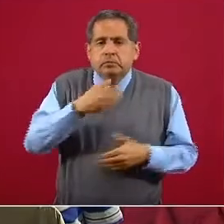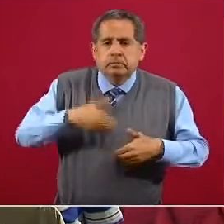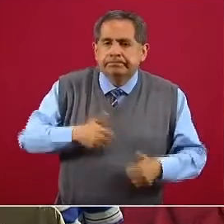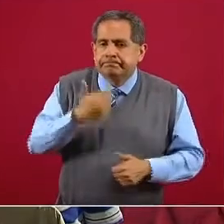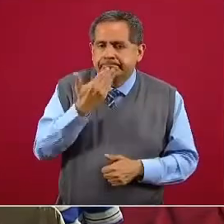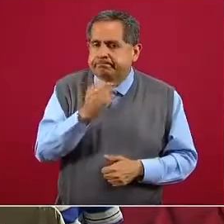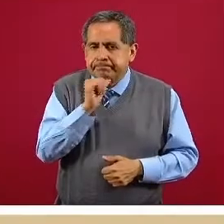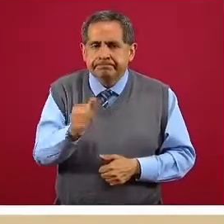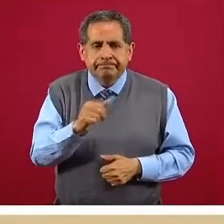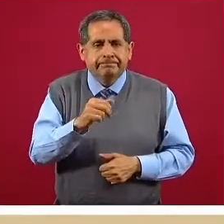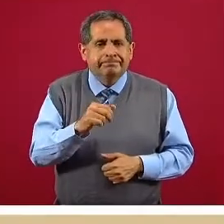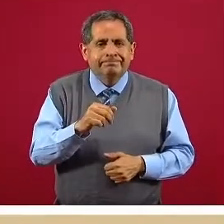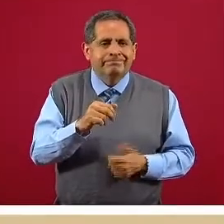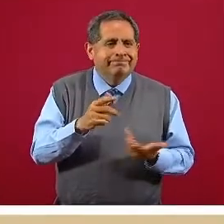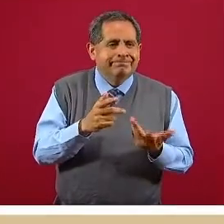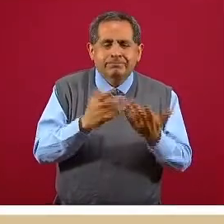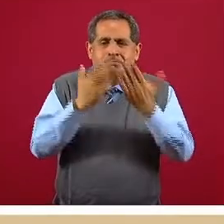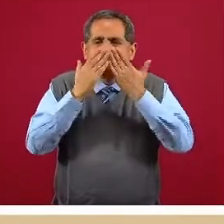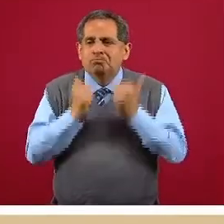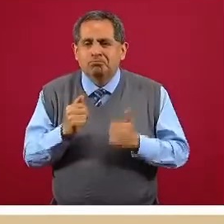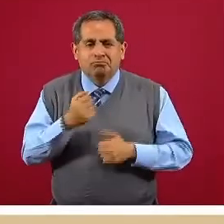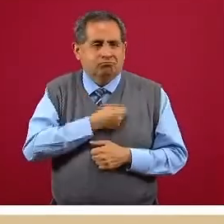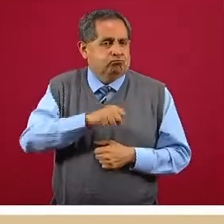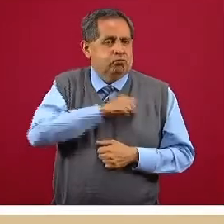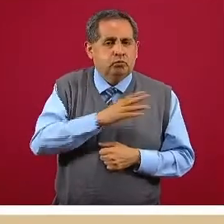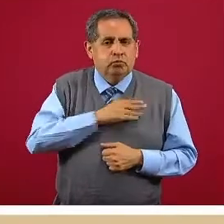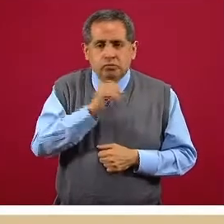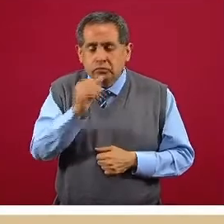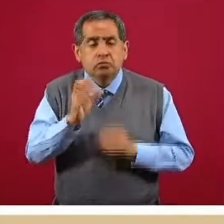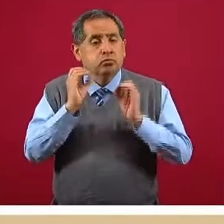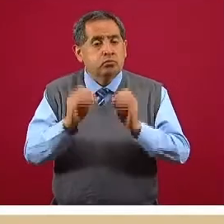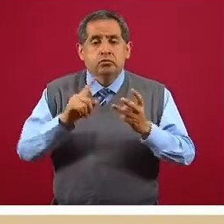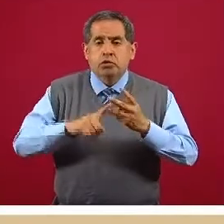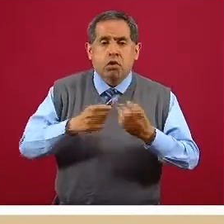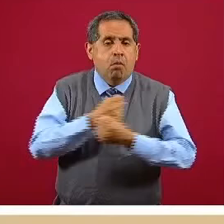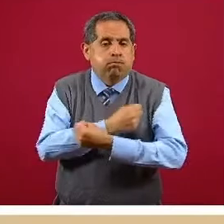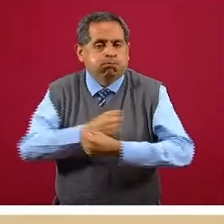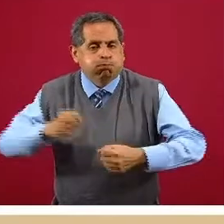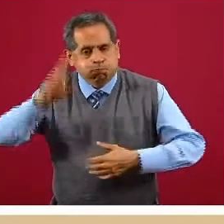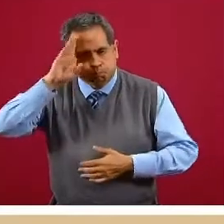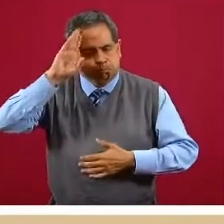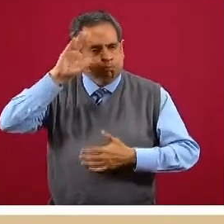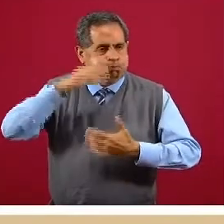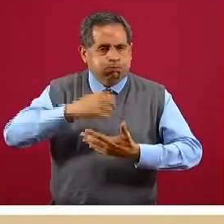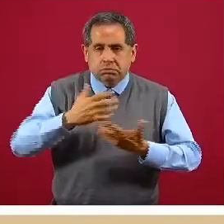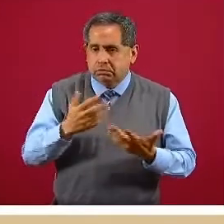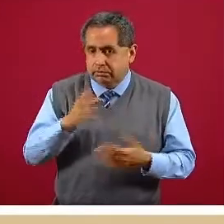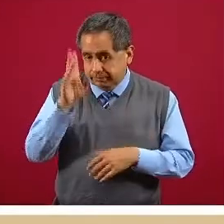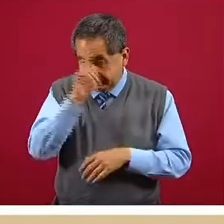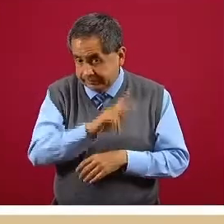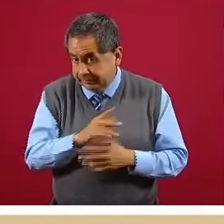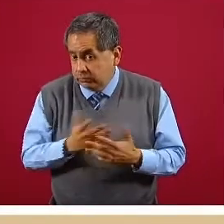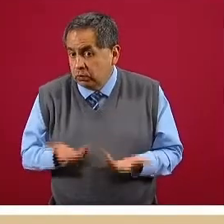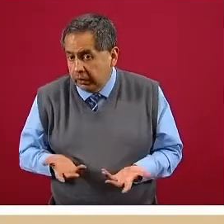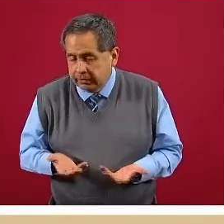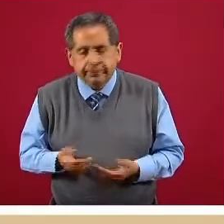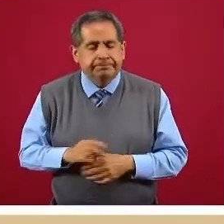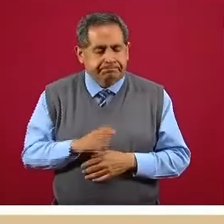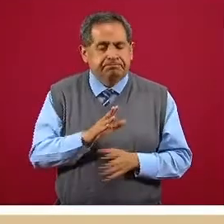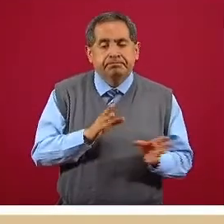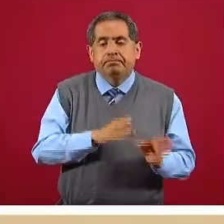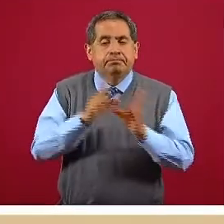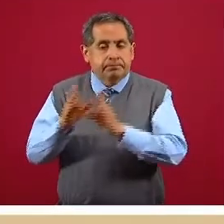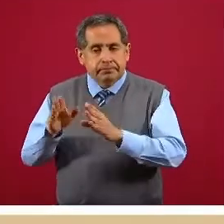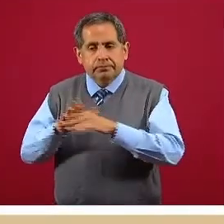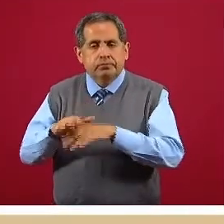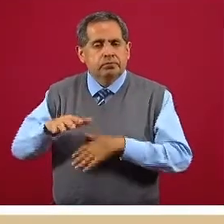tipos de desnutrición o sobrepeso y obesidad. La que sigue, por favor. Por otra parte, en adultos podemos